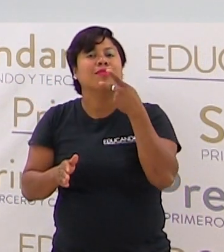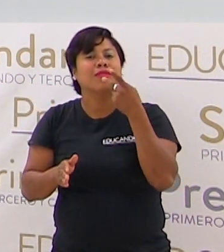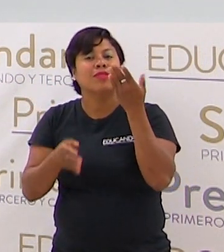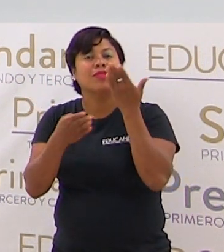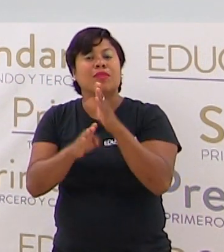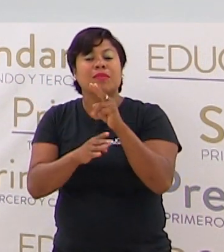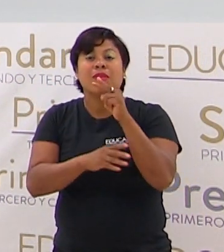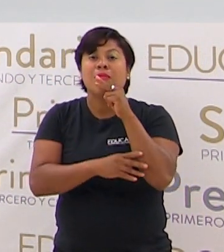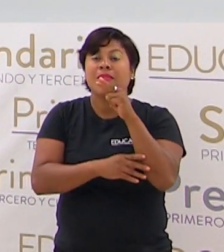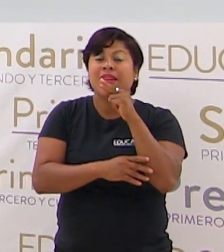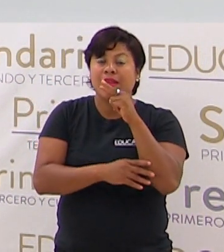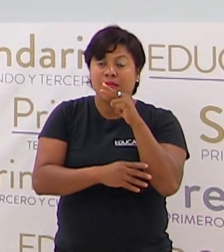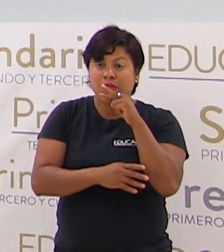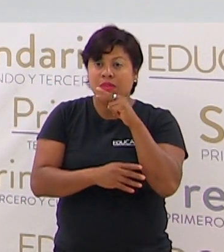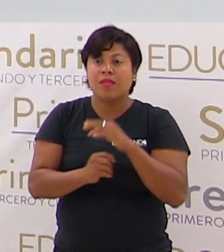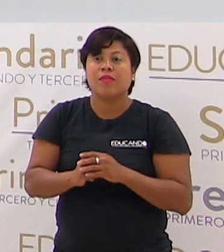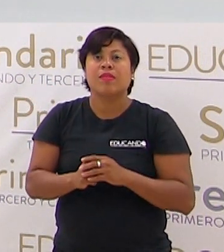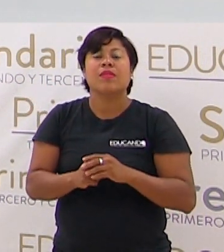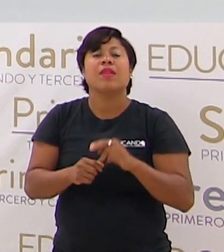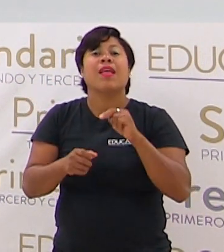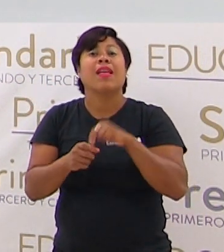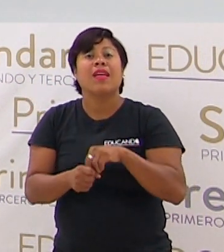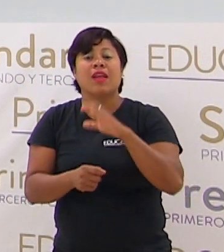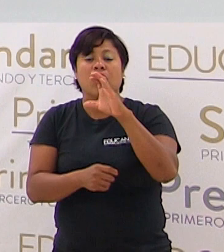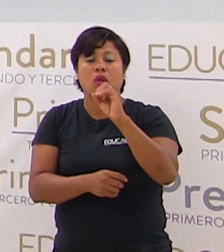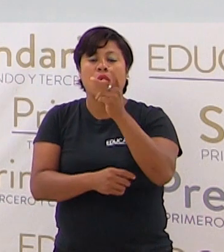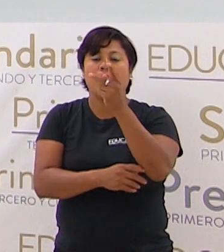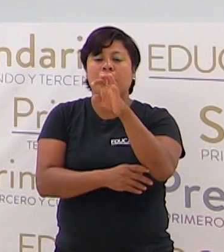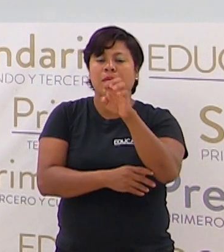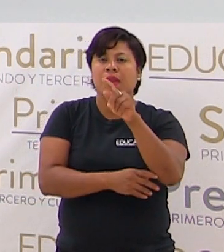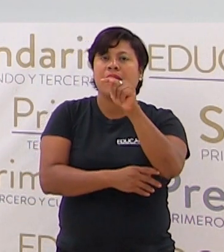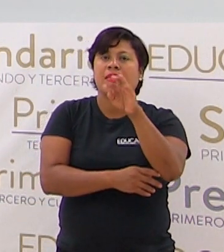hablando de un verbo en